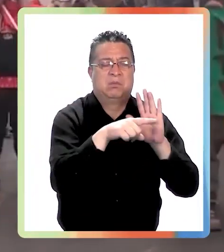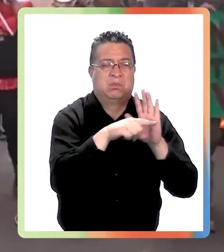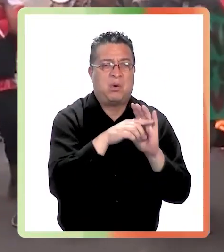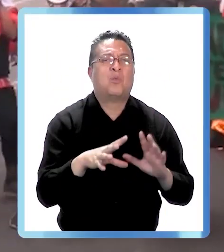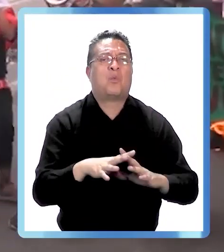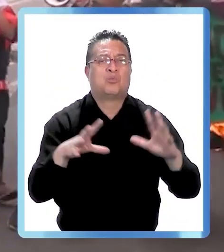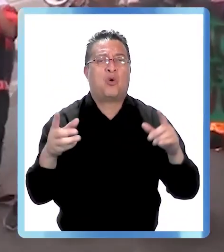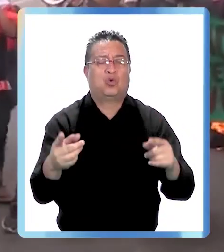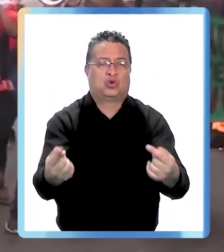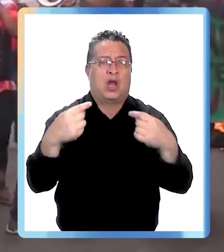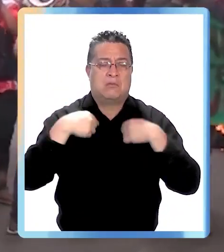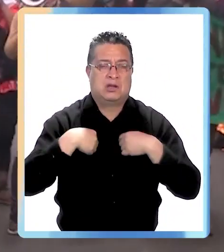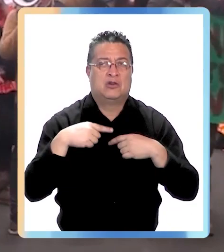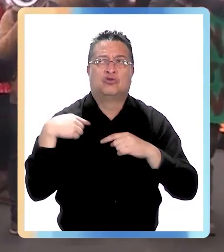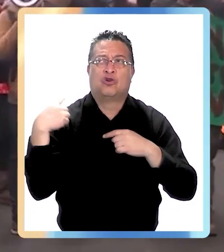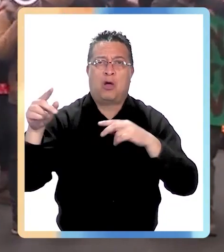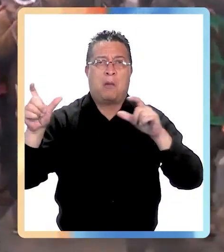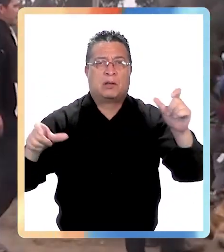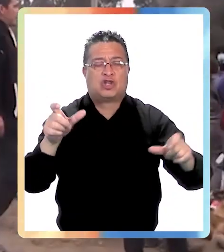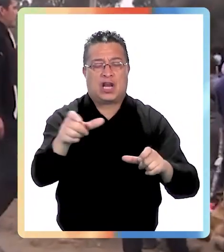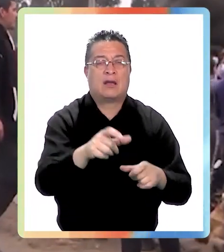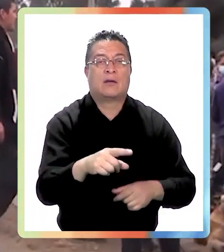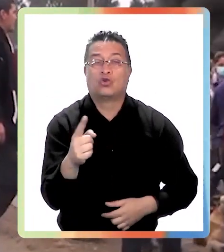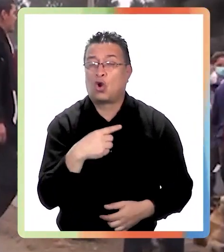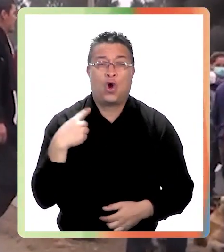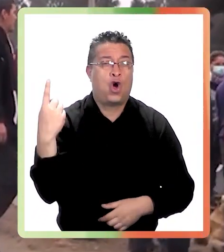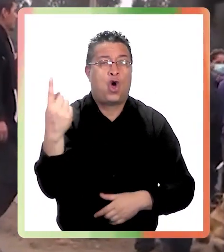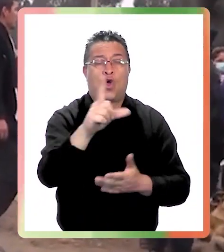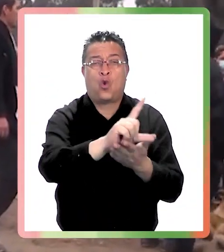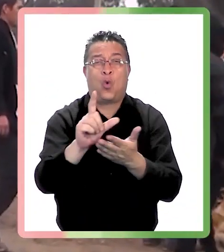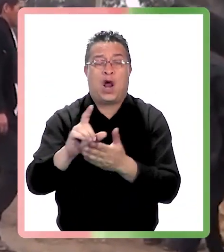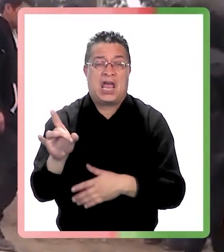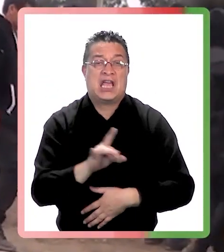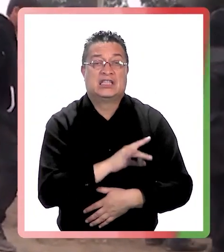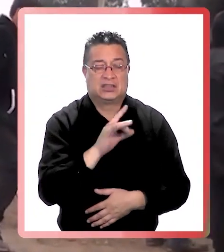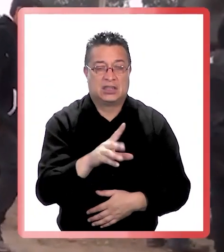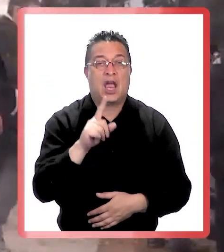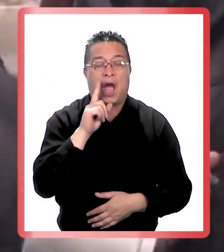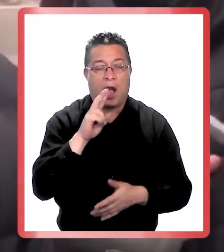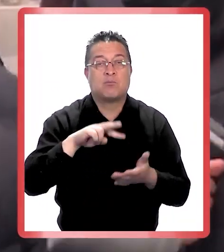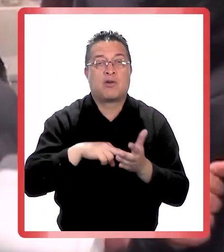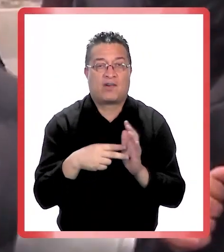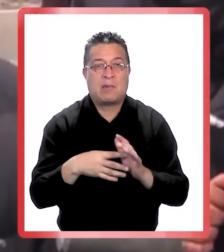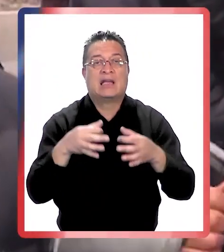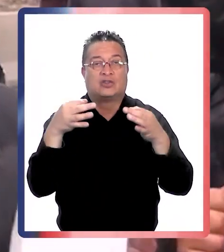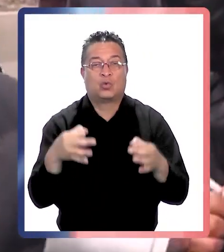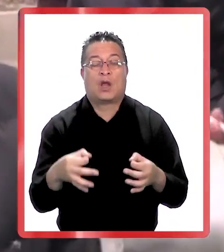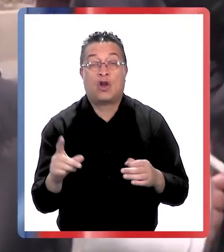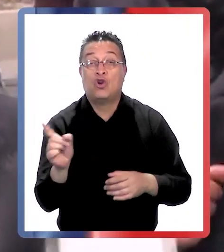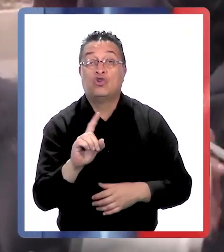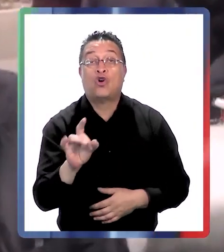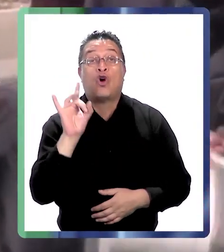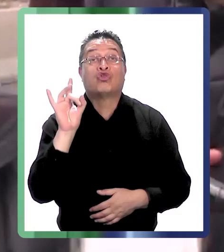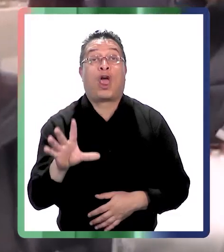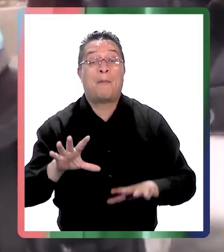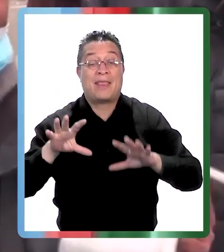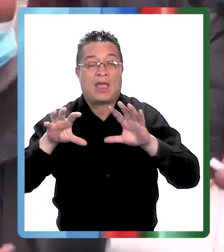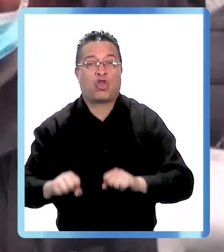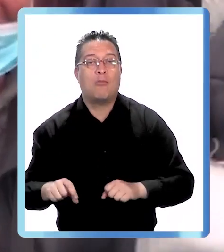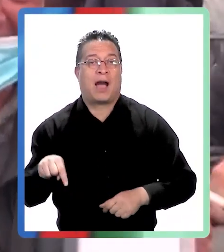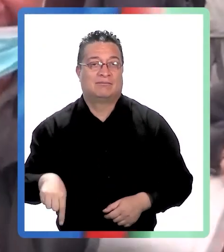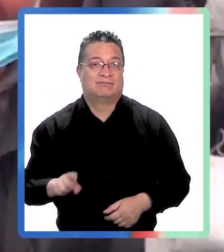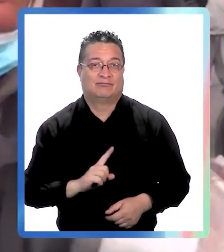sido protagonistas desde la comunidad. En todos lados de Chile hay una crisis de seguridad y no es solamente en las